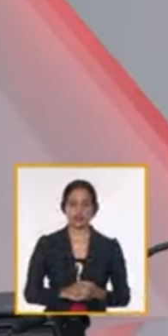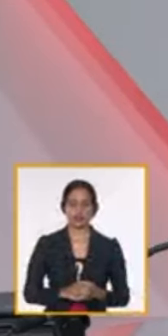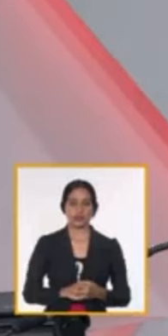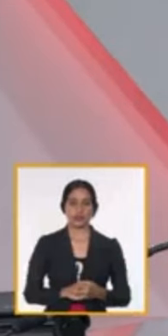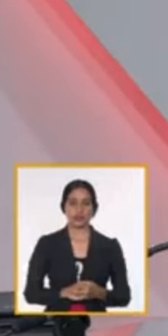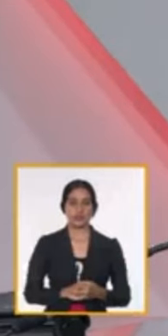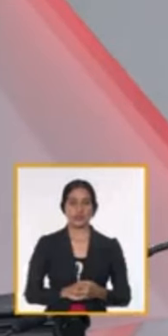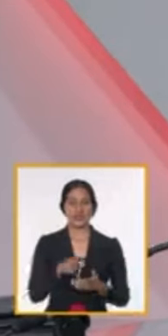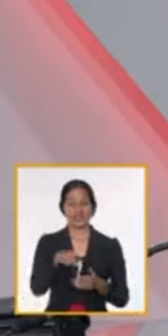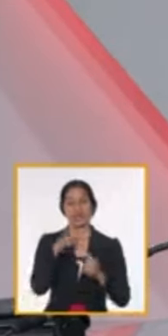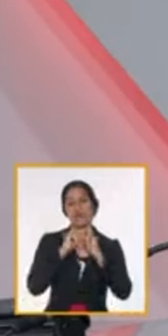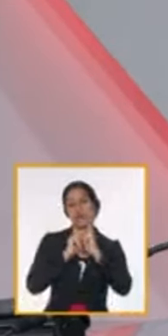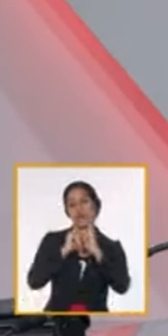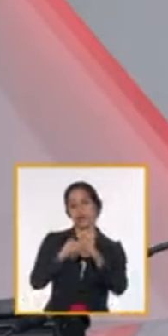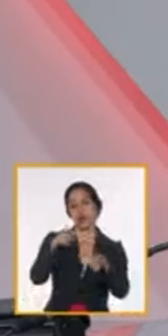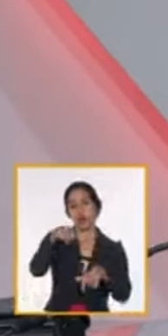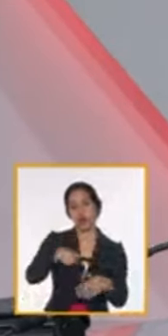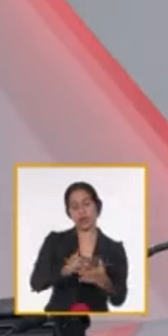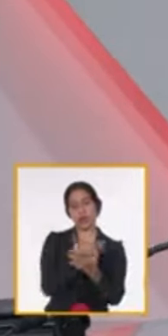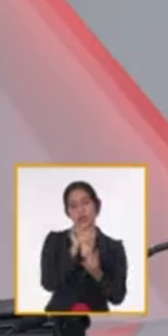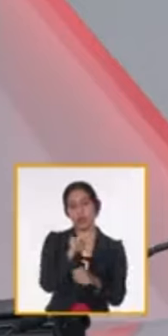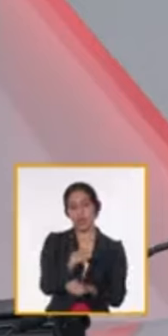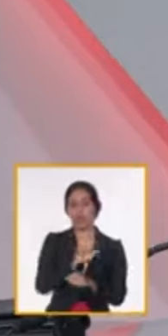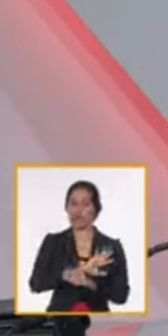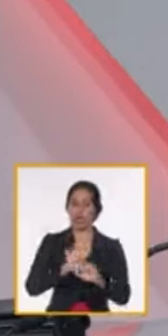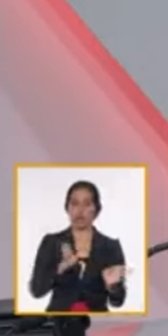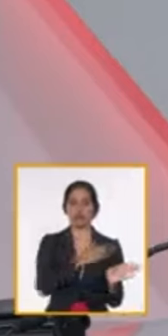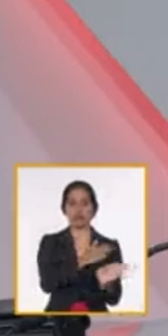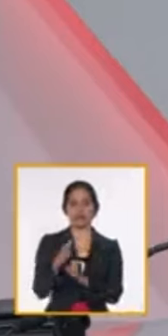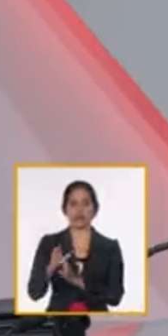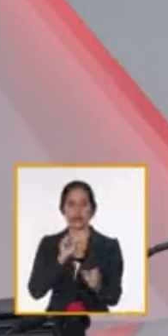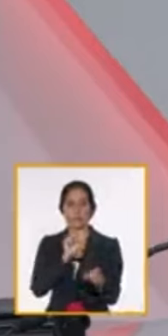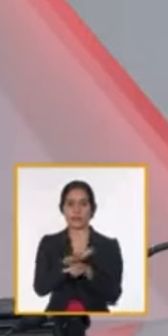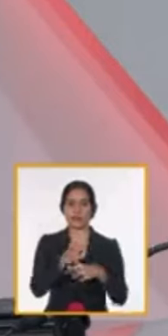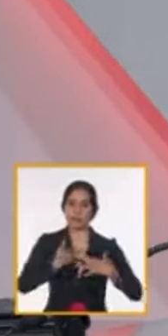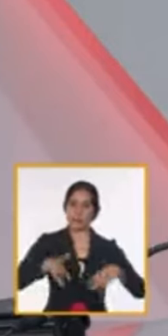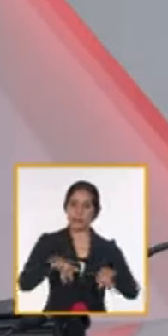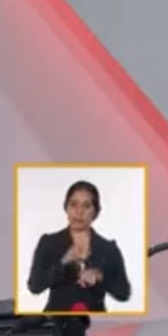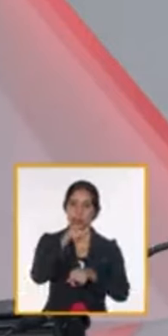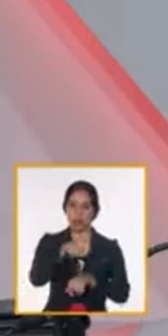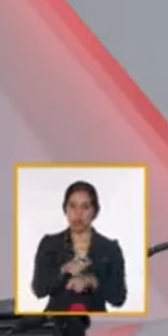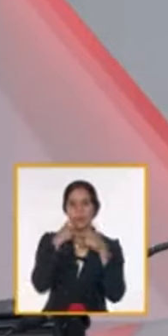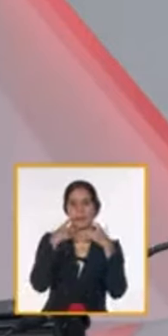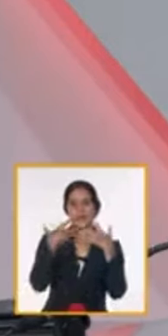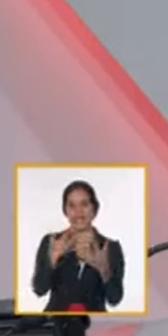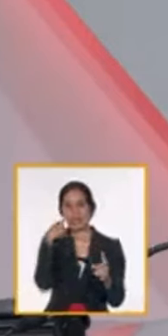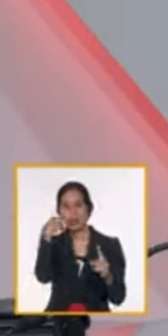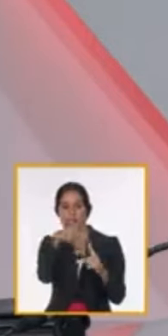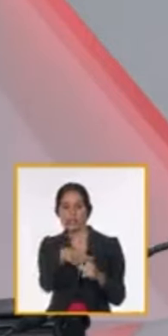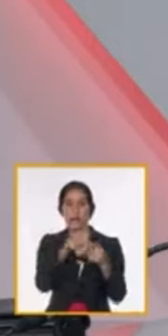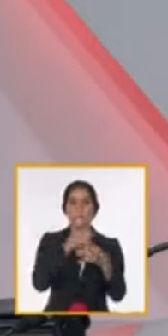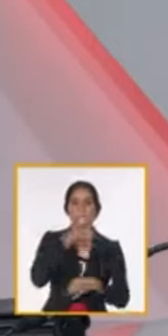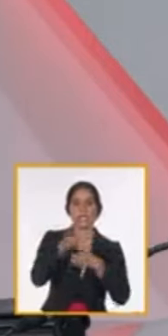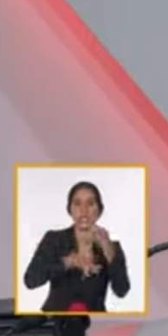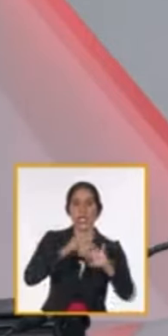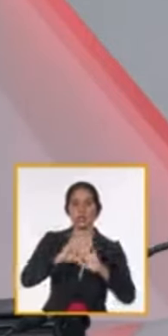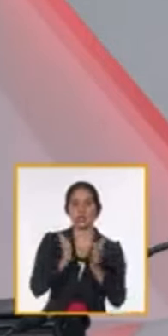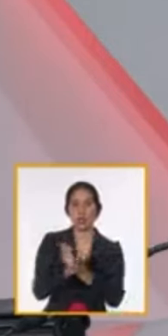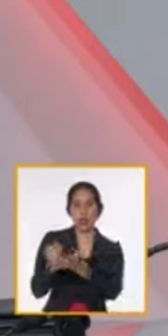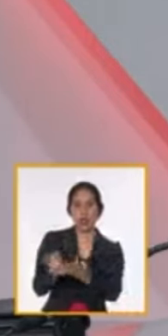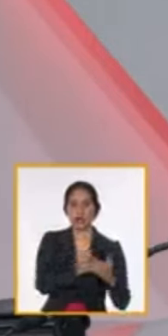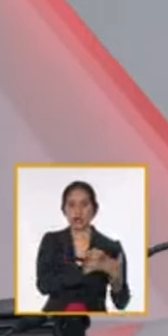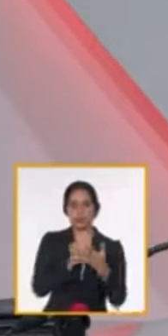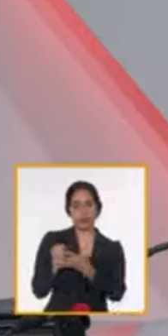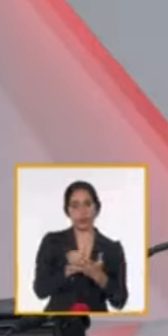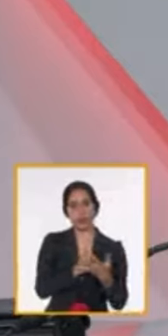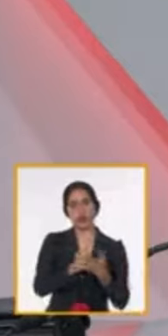la noticia del día. Con ella comenzamos nuestra mesa redonda, donde hablaremos de universidades, solidaridad y macartismo